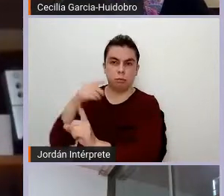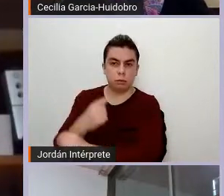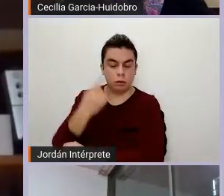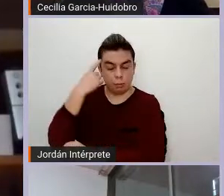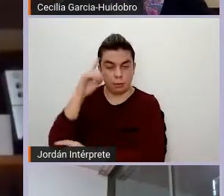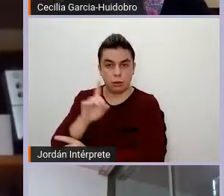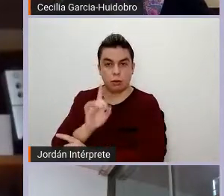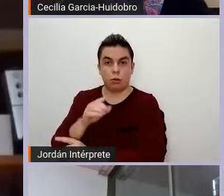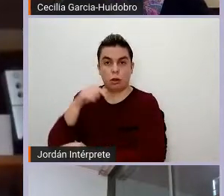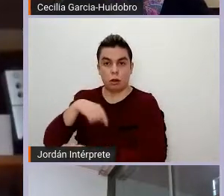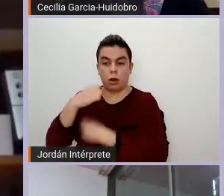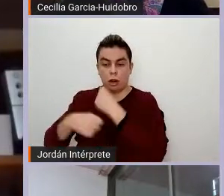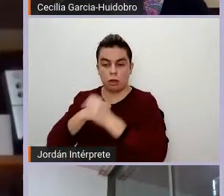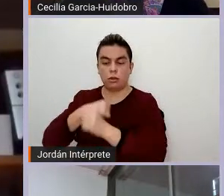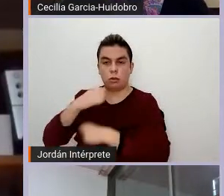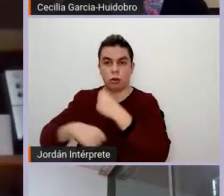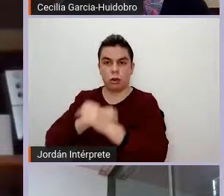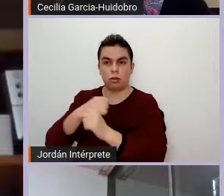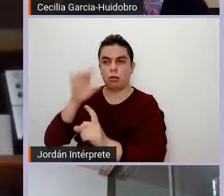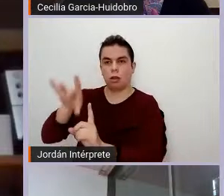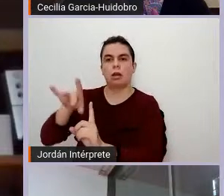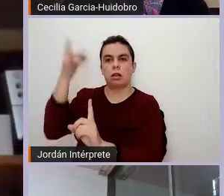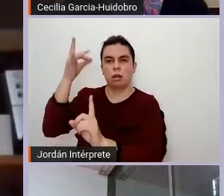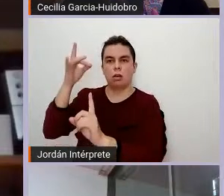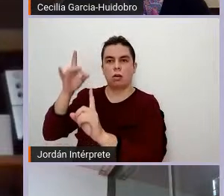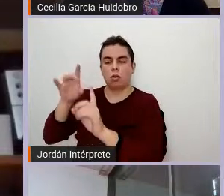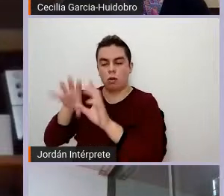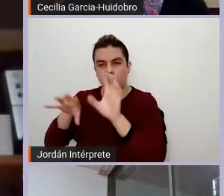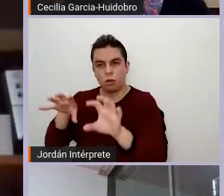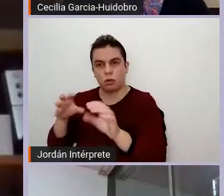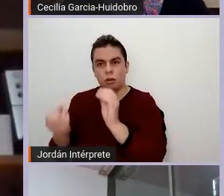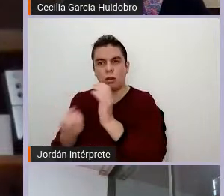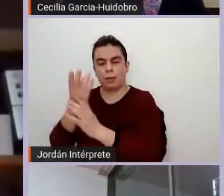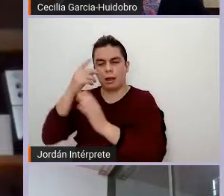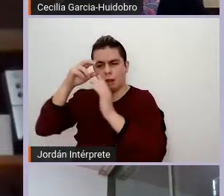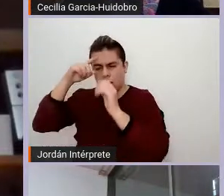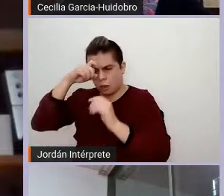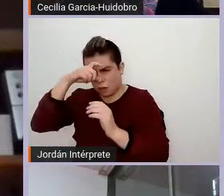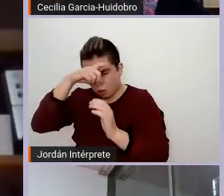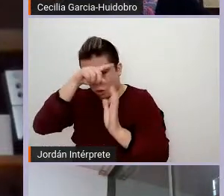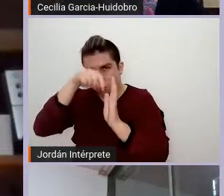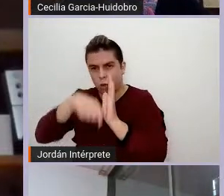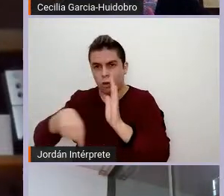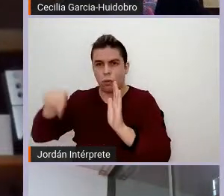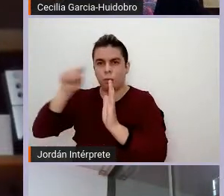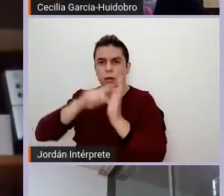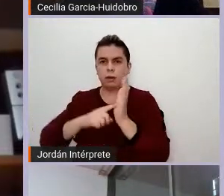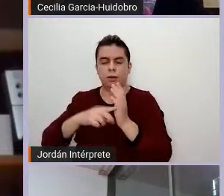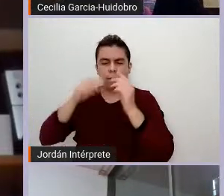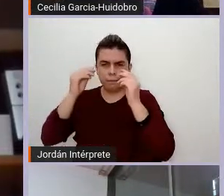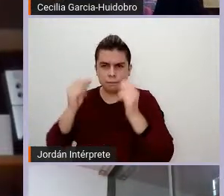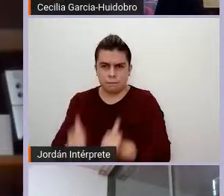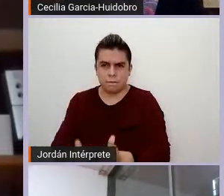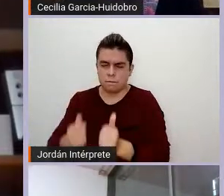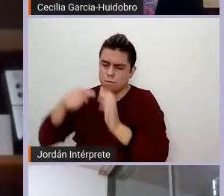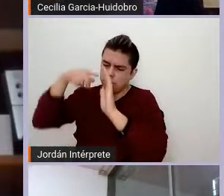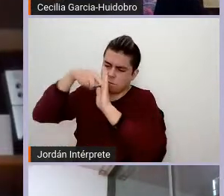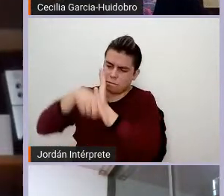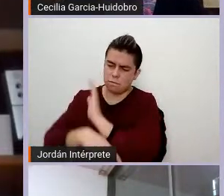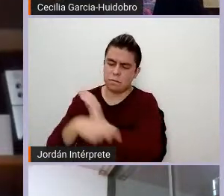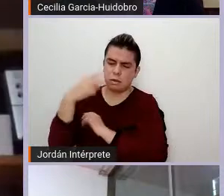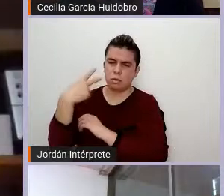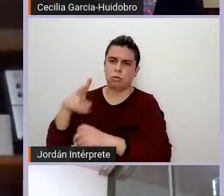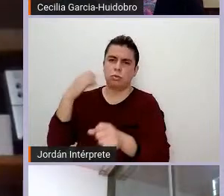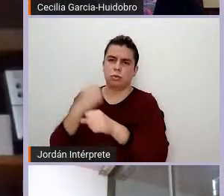todo en los últimos años se ha ido descubriendo que la complejidad, la vastedad y la profundidad de sus